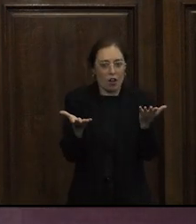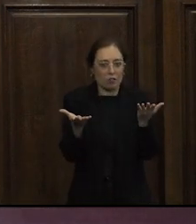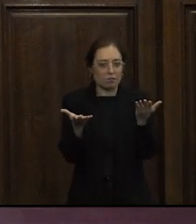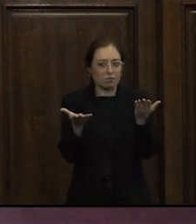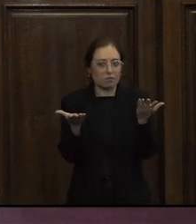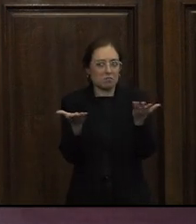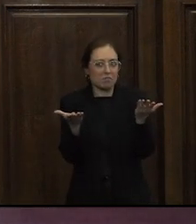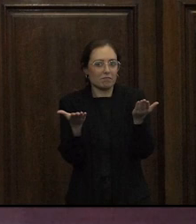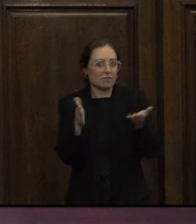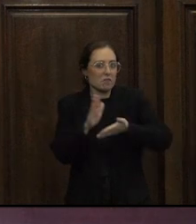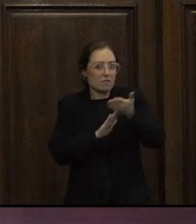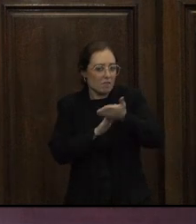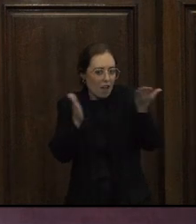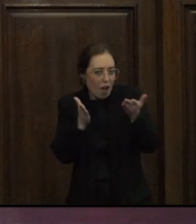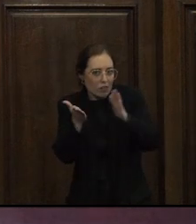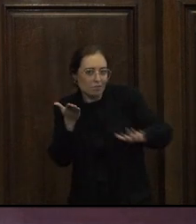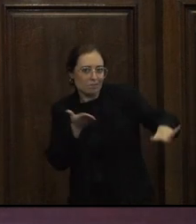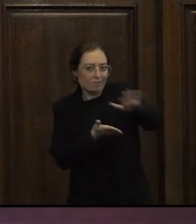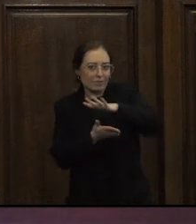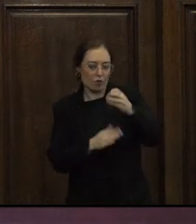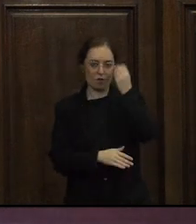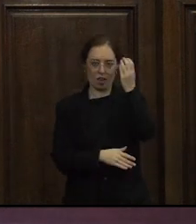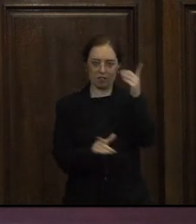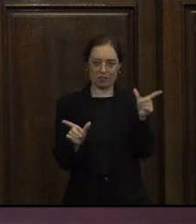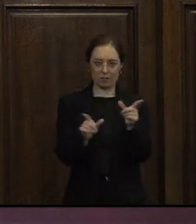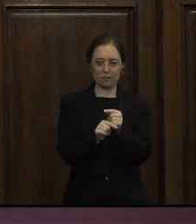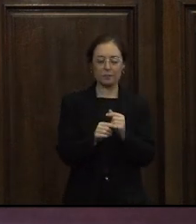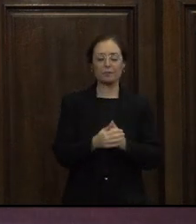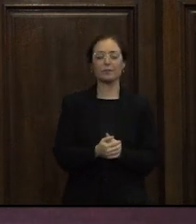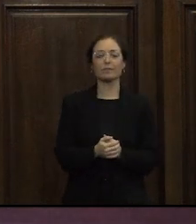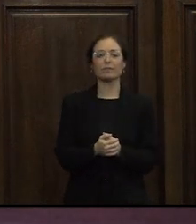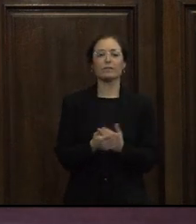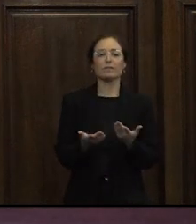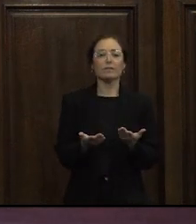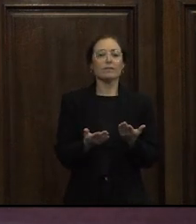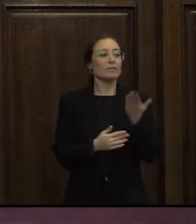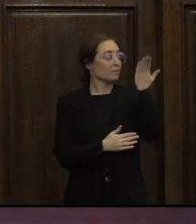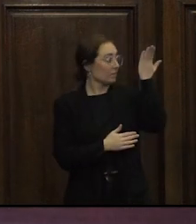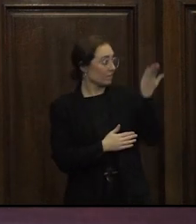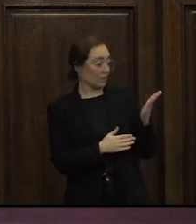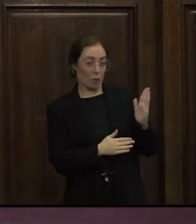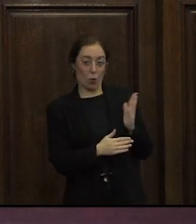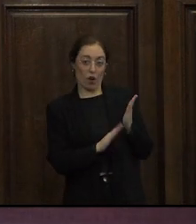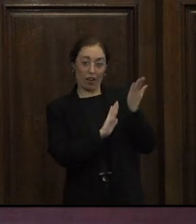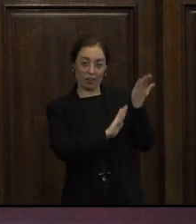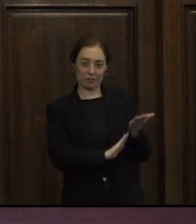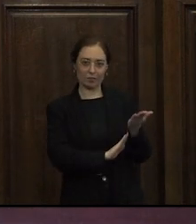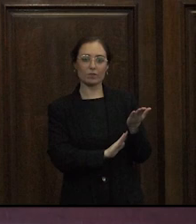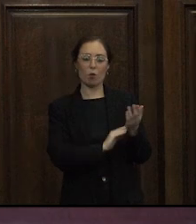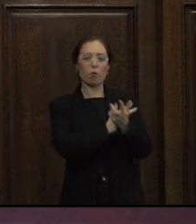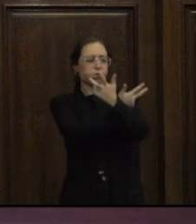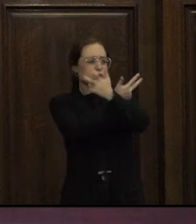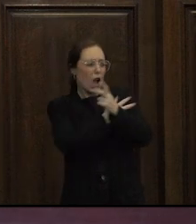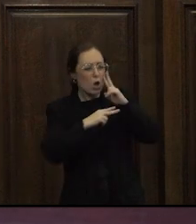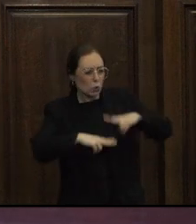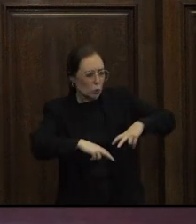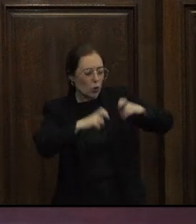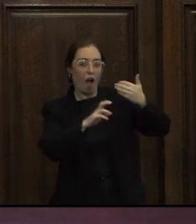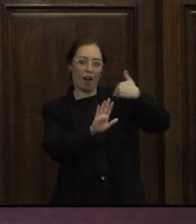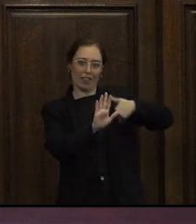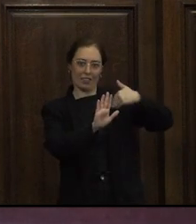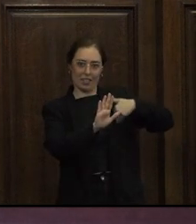ahora en esta conferencia de cierre. Sibila es una prestigiosa antropóloga y ensayista